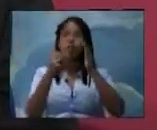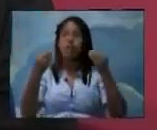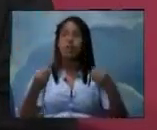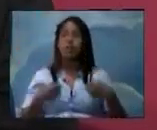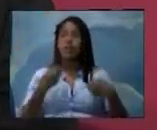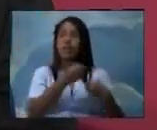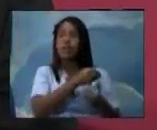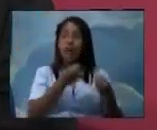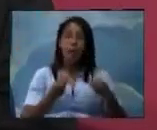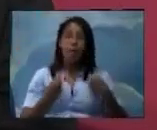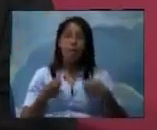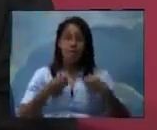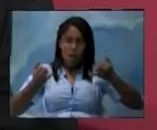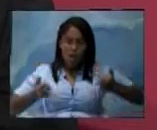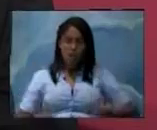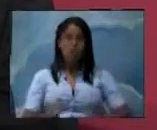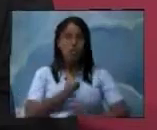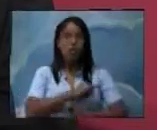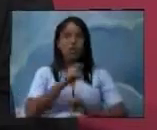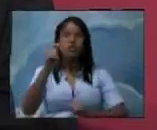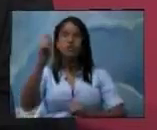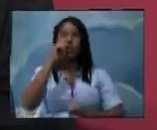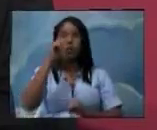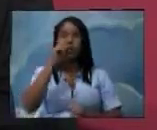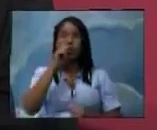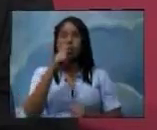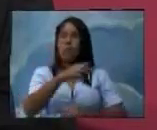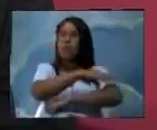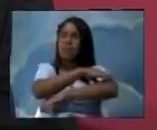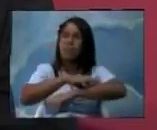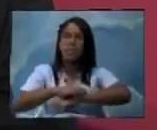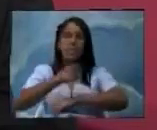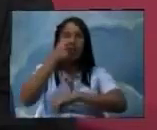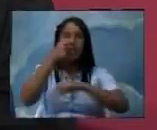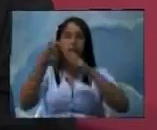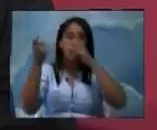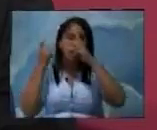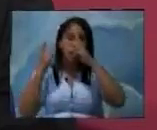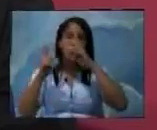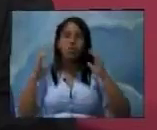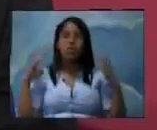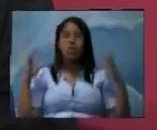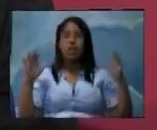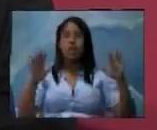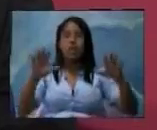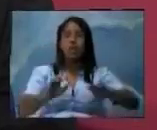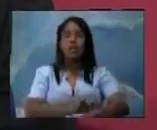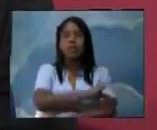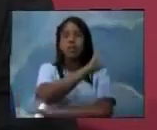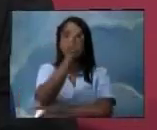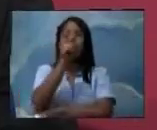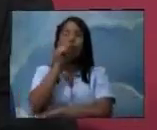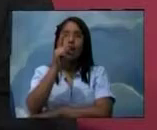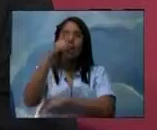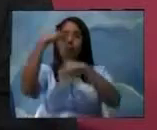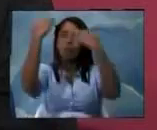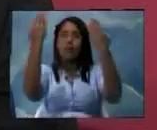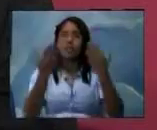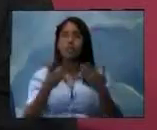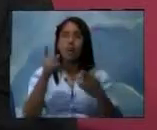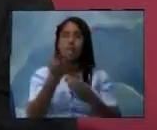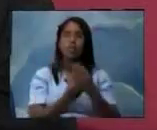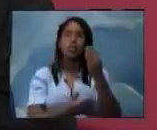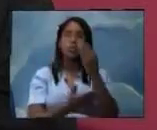los hijos de hombres, bestias del campo y aves del cielo, él los ha entregado en tu